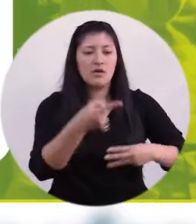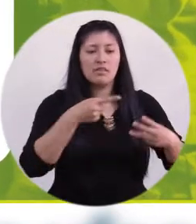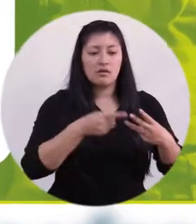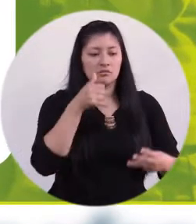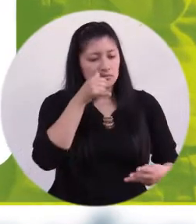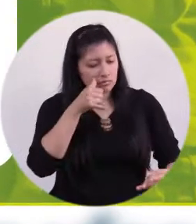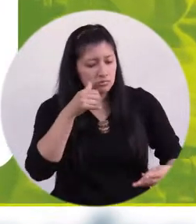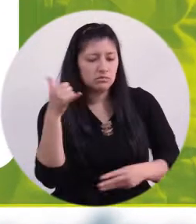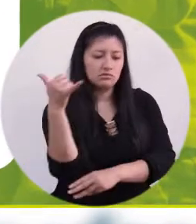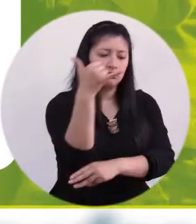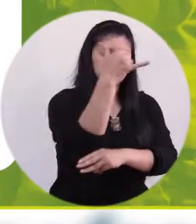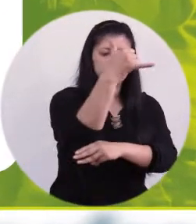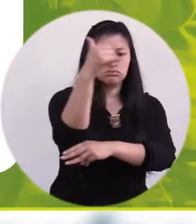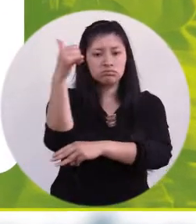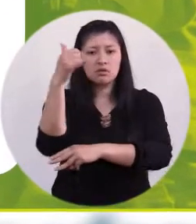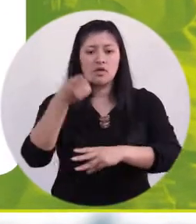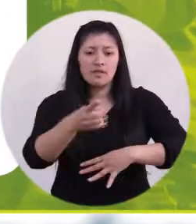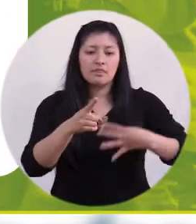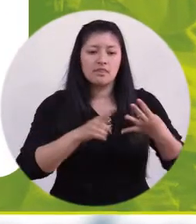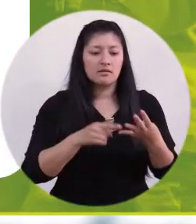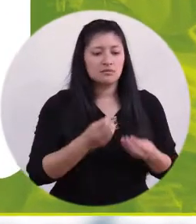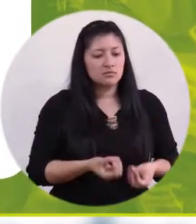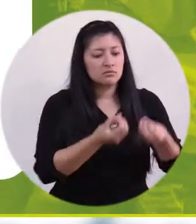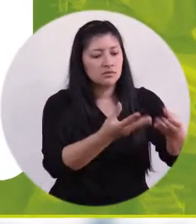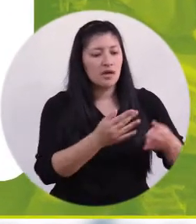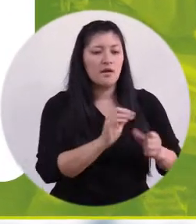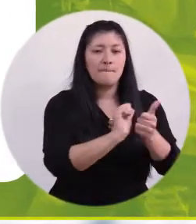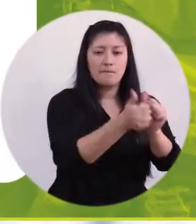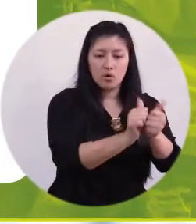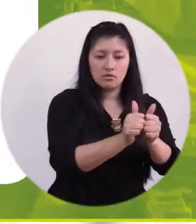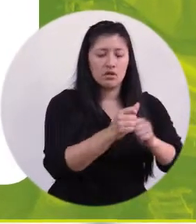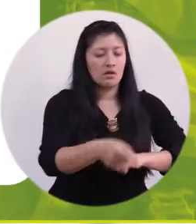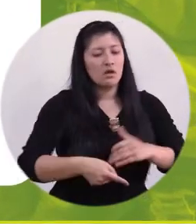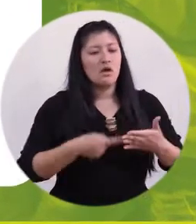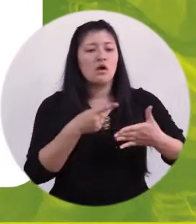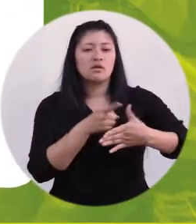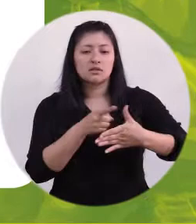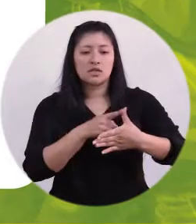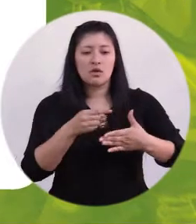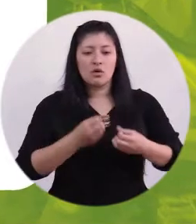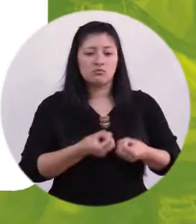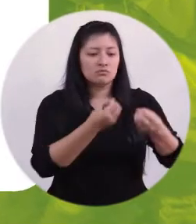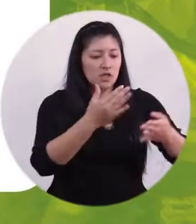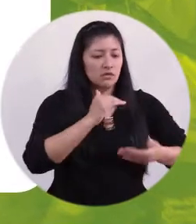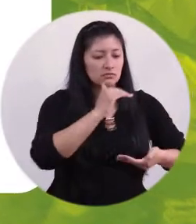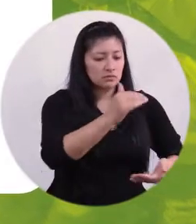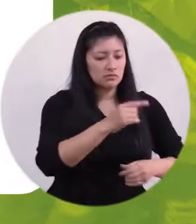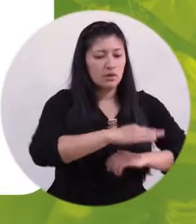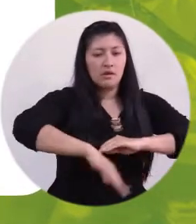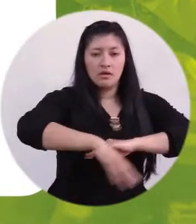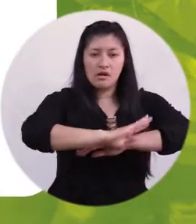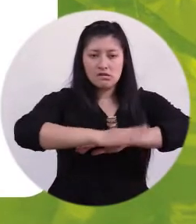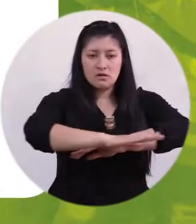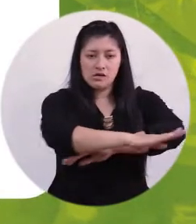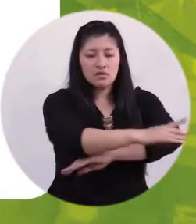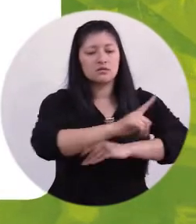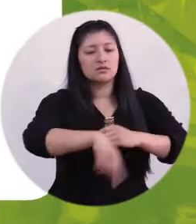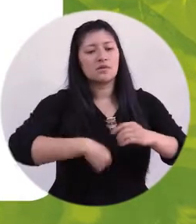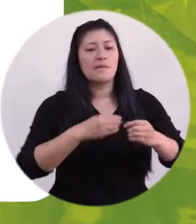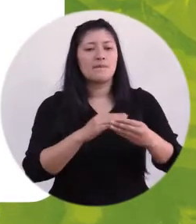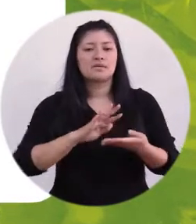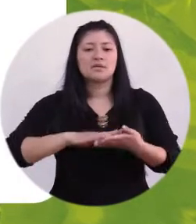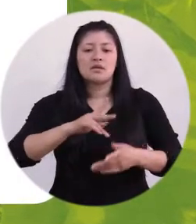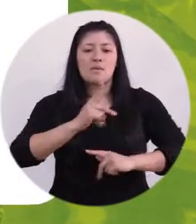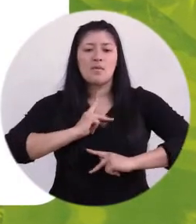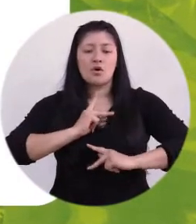parques para la primera infancia kits de entornos seguros adecuación de escenarios deportivos materiales para mantenimiento de